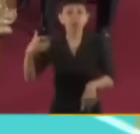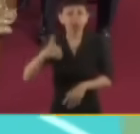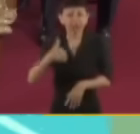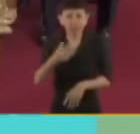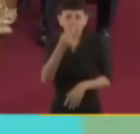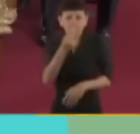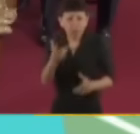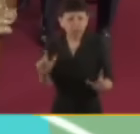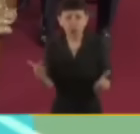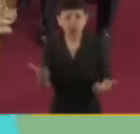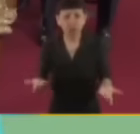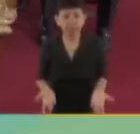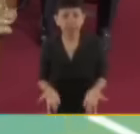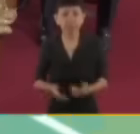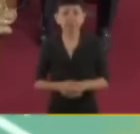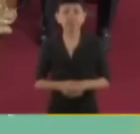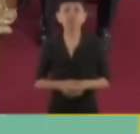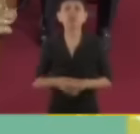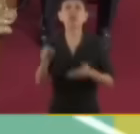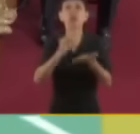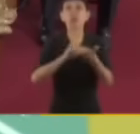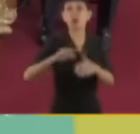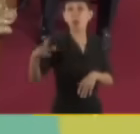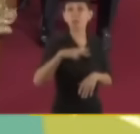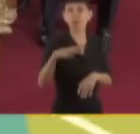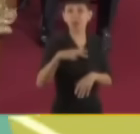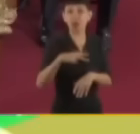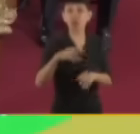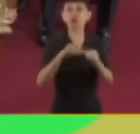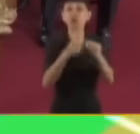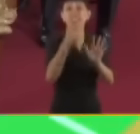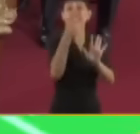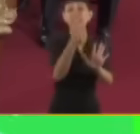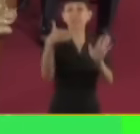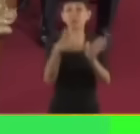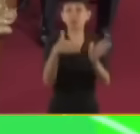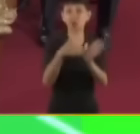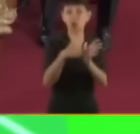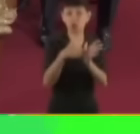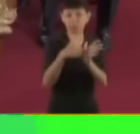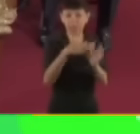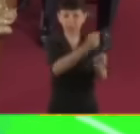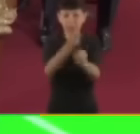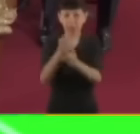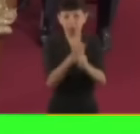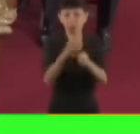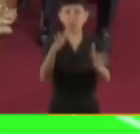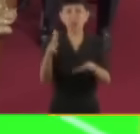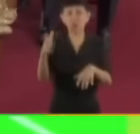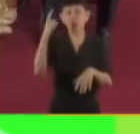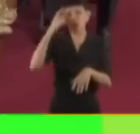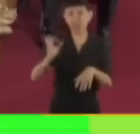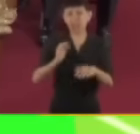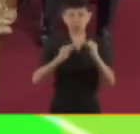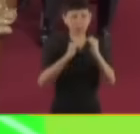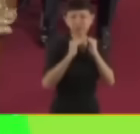necesidad y urgencia. De nuevo, lo que se dice, decreto de necesidad y urgencia. Bien. Pelado, lo que se dice es que una de las cosas que le hacen las críticas es